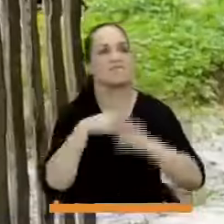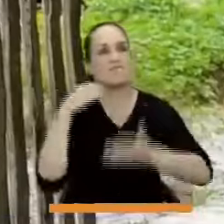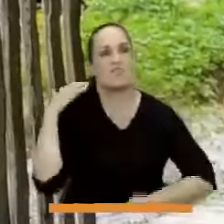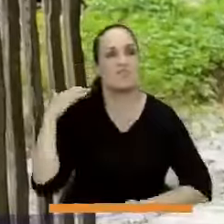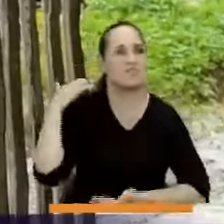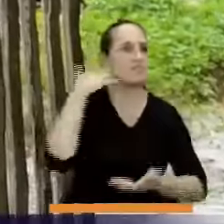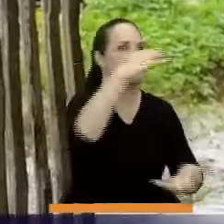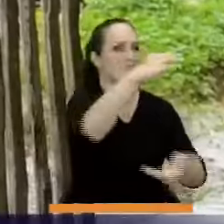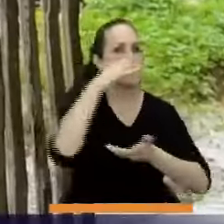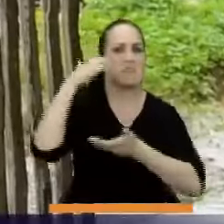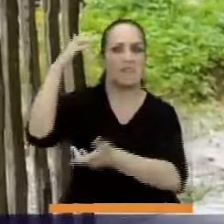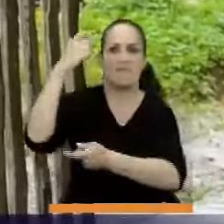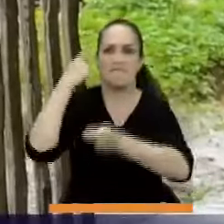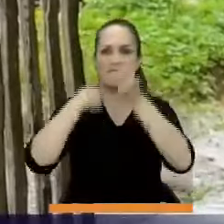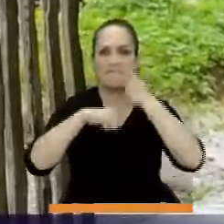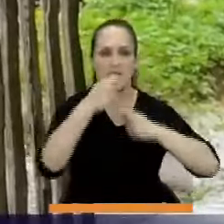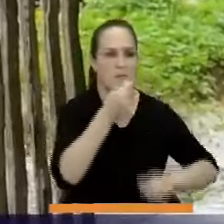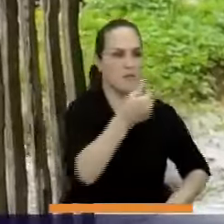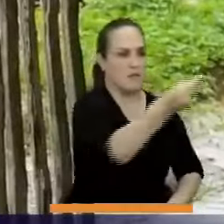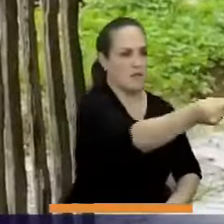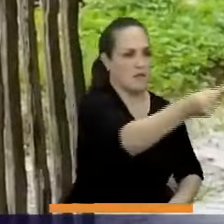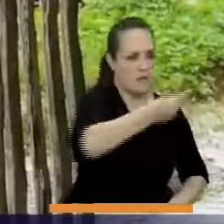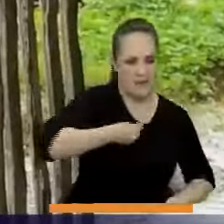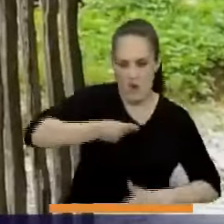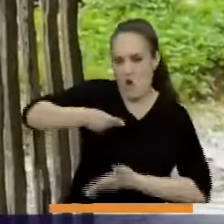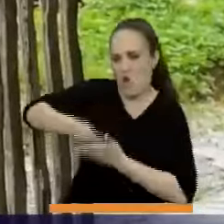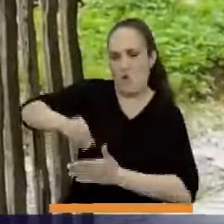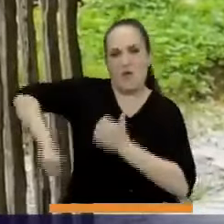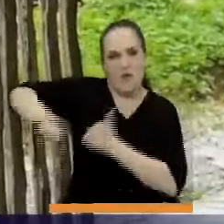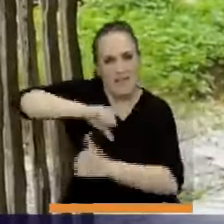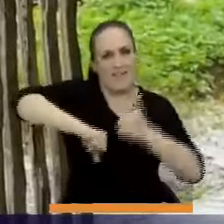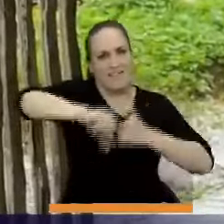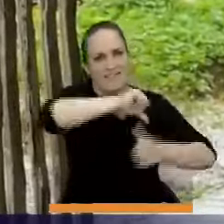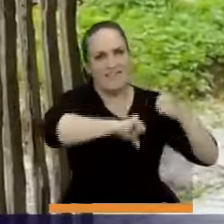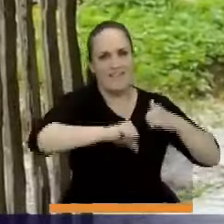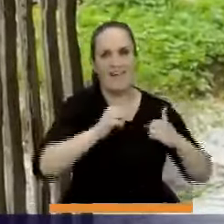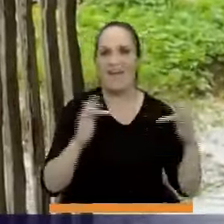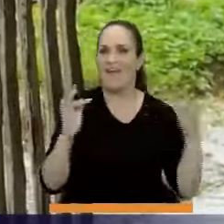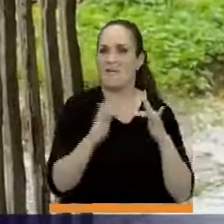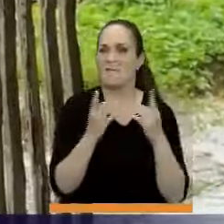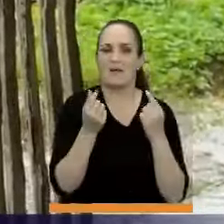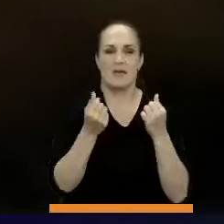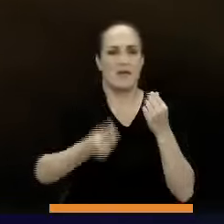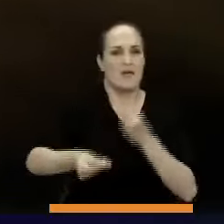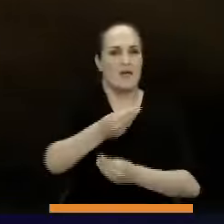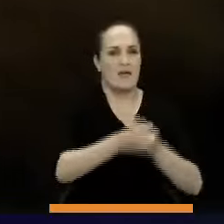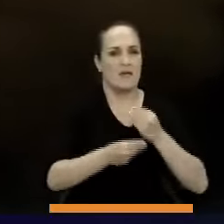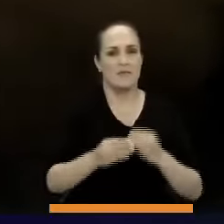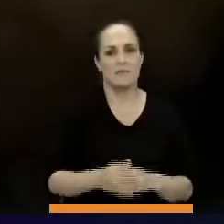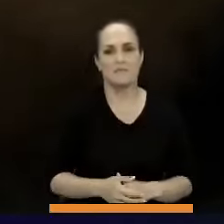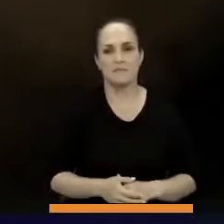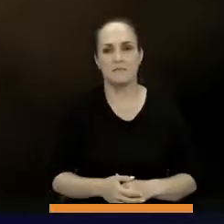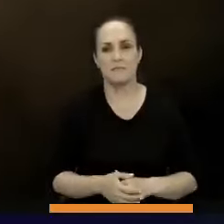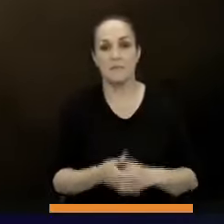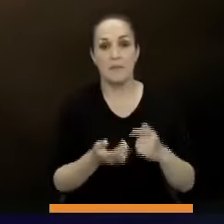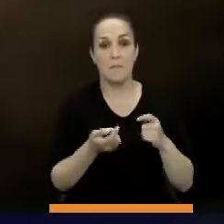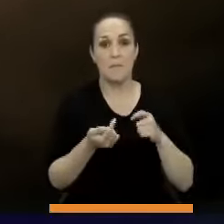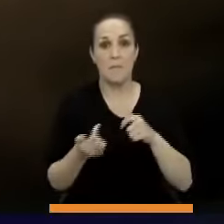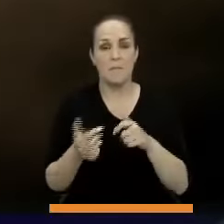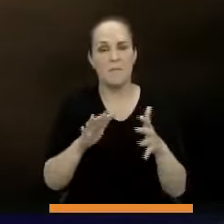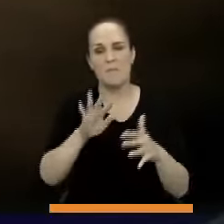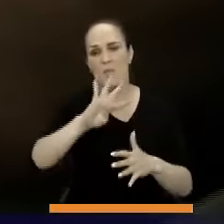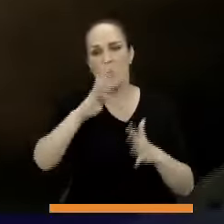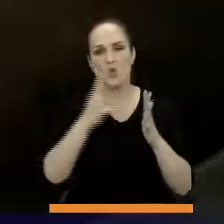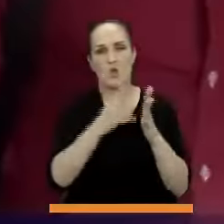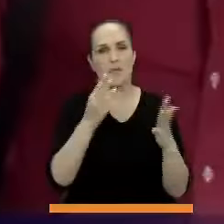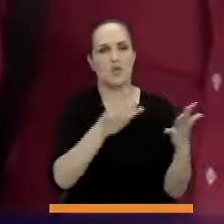para que este proyecto sea sostenible a la economía, de la comunidad. Esta inversión, que supera los